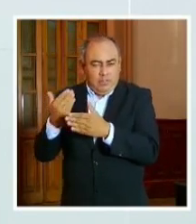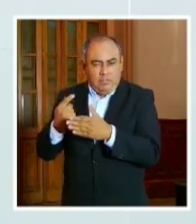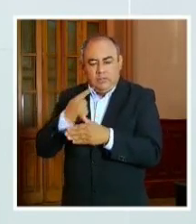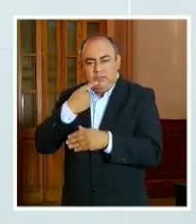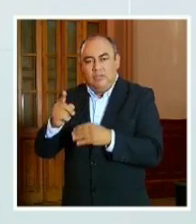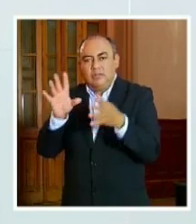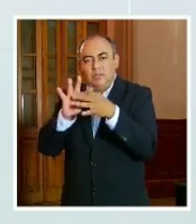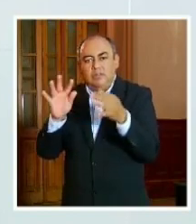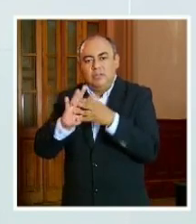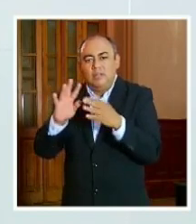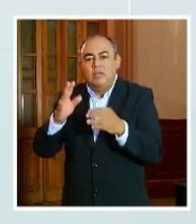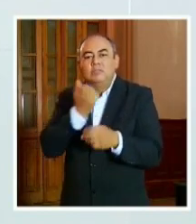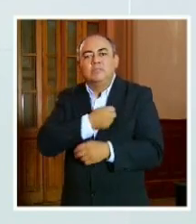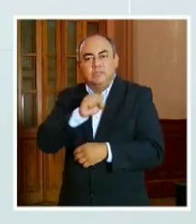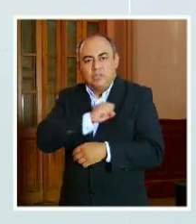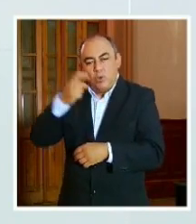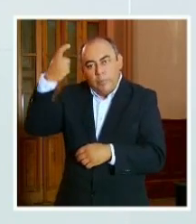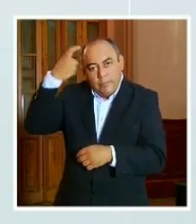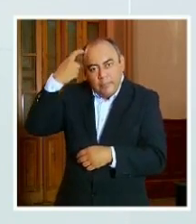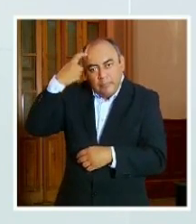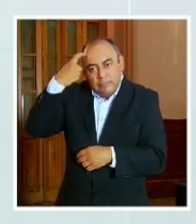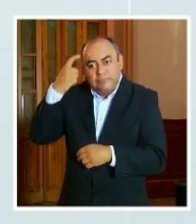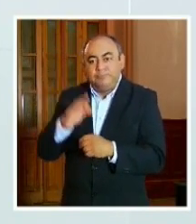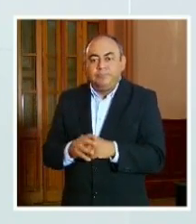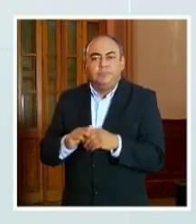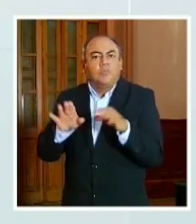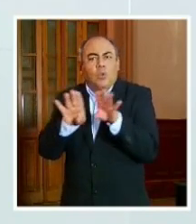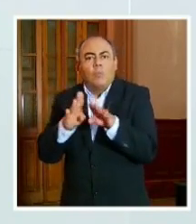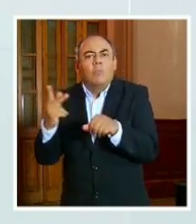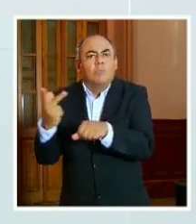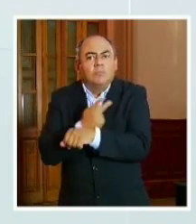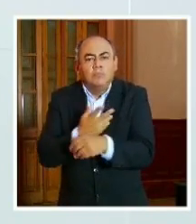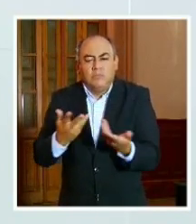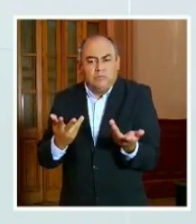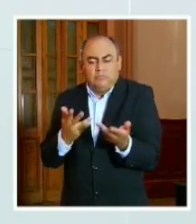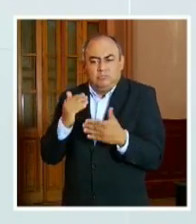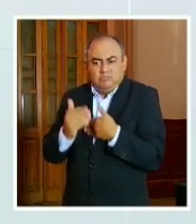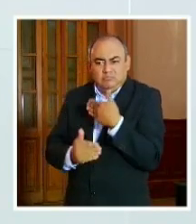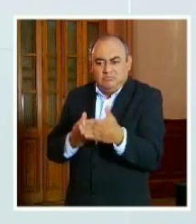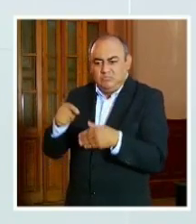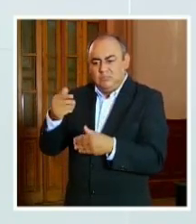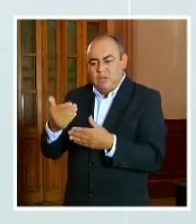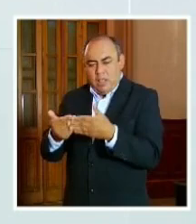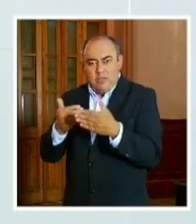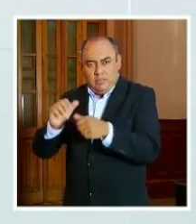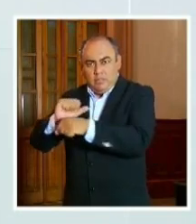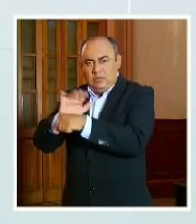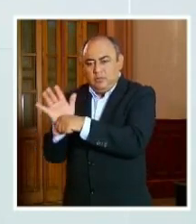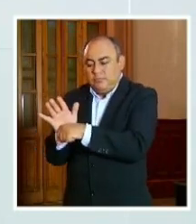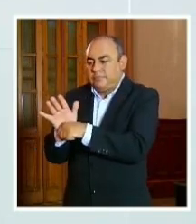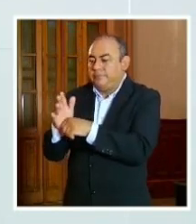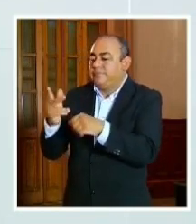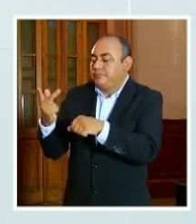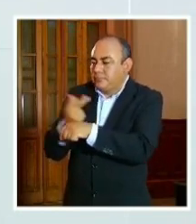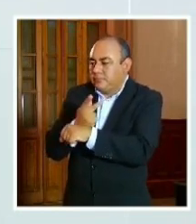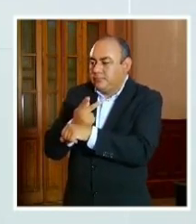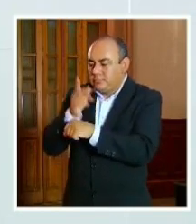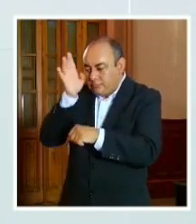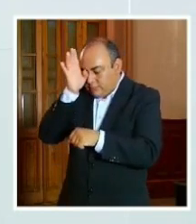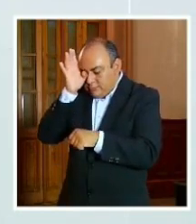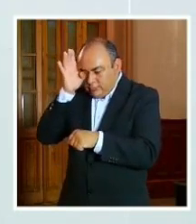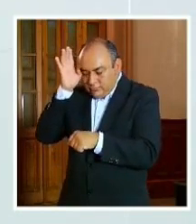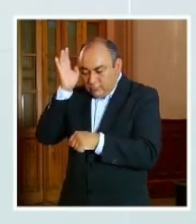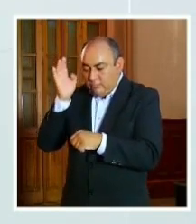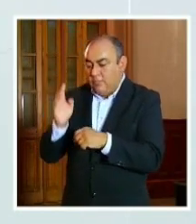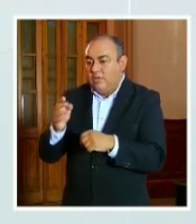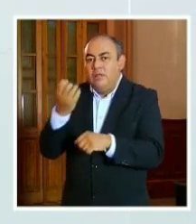de salud mental, todo el impacto que pudo haber tenido la pandemia en los diferentes escenarios, en los grupos de edad, en